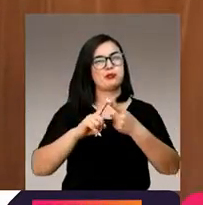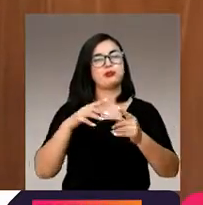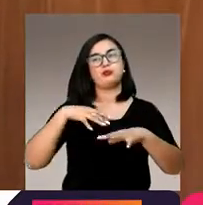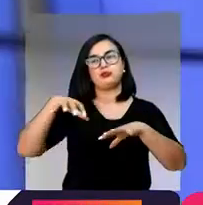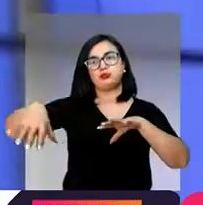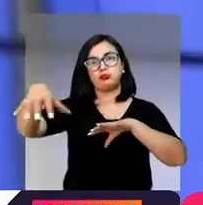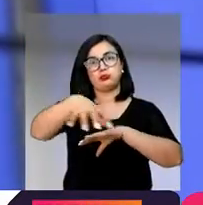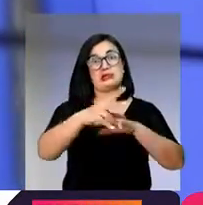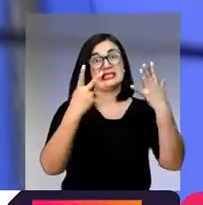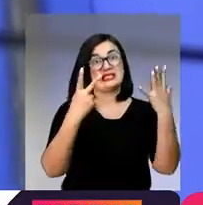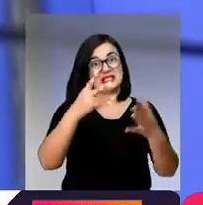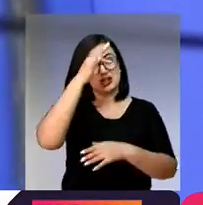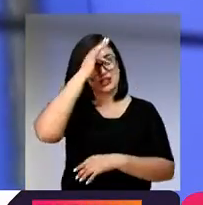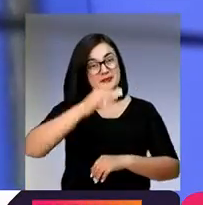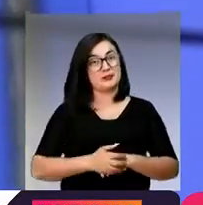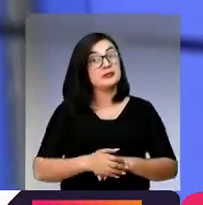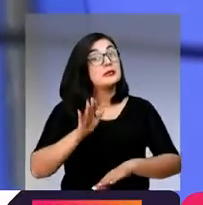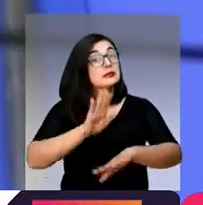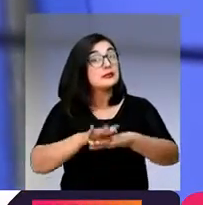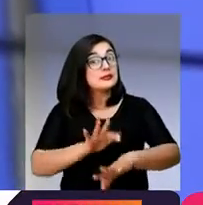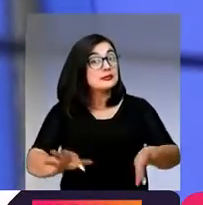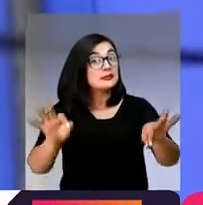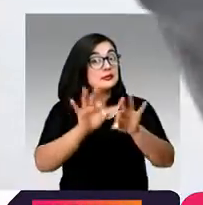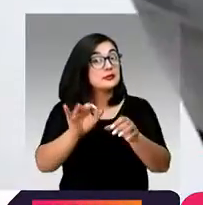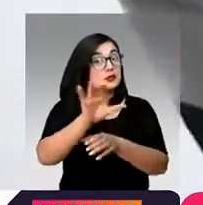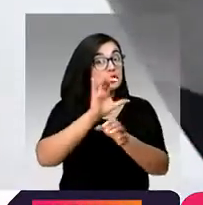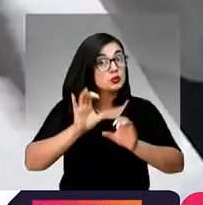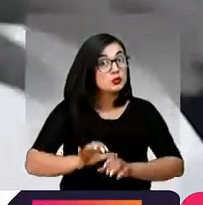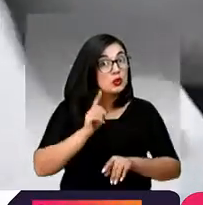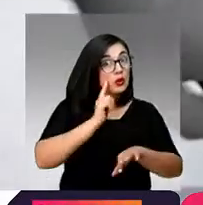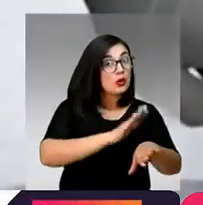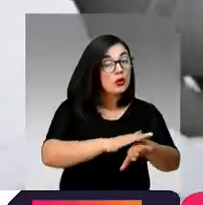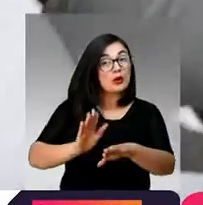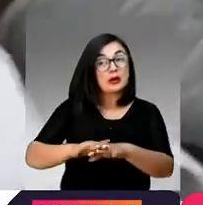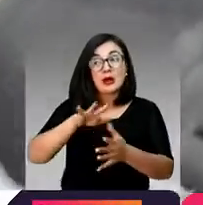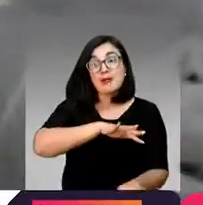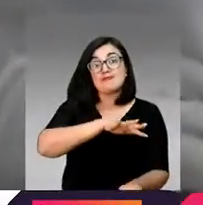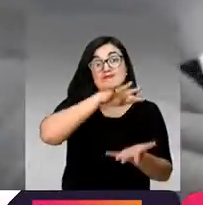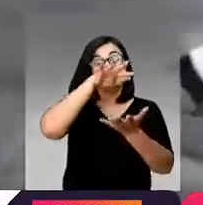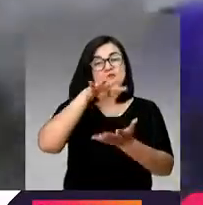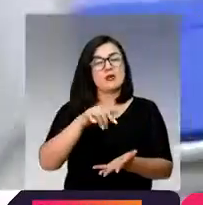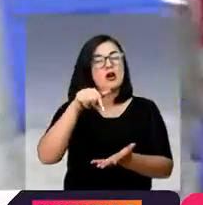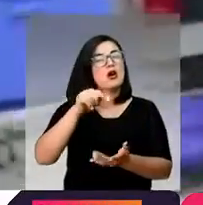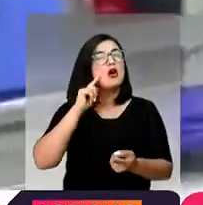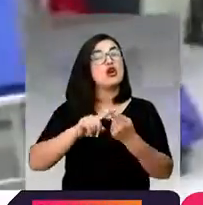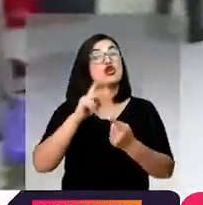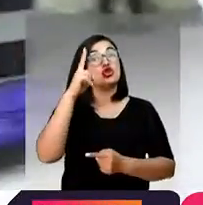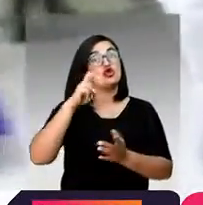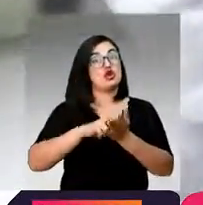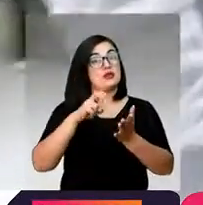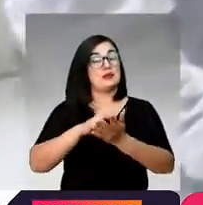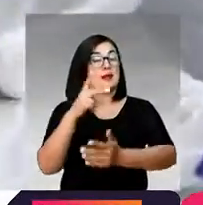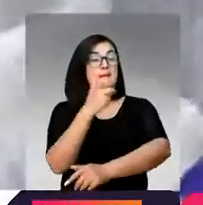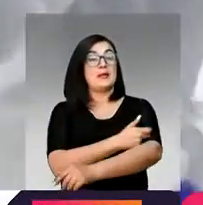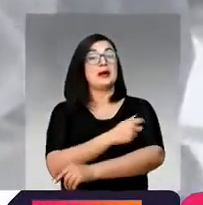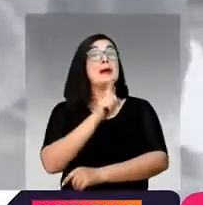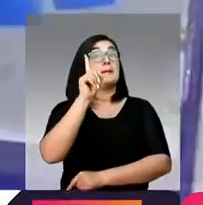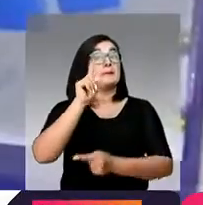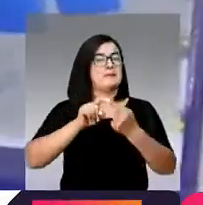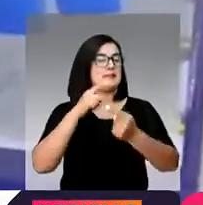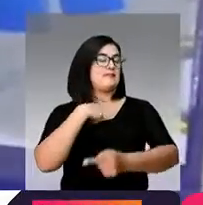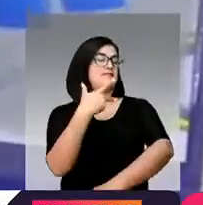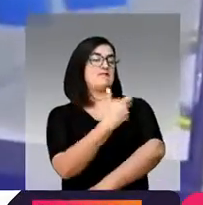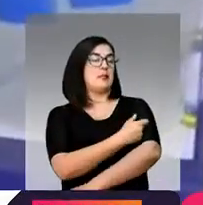7 hospitales. Es de recordar a la ciudadanía que esta primera entrega de vacunas consta de 2 dosis con intervalo de 21 días, por lo que se